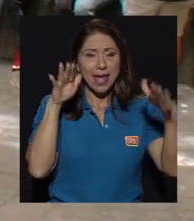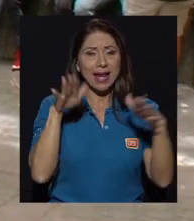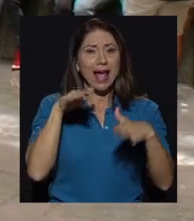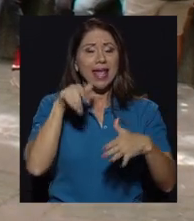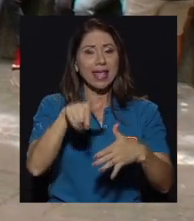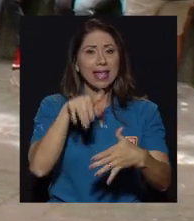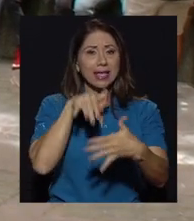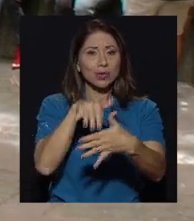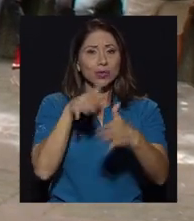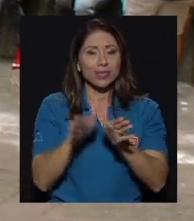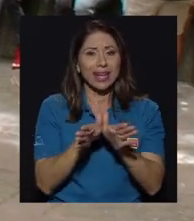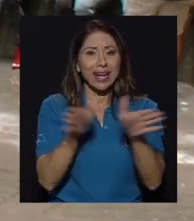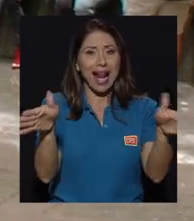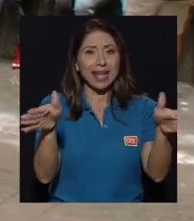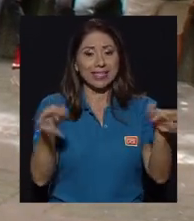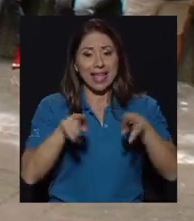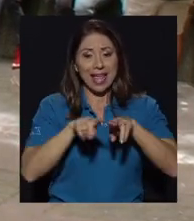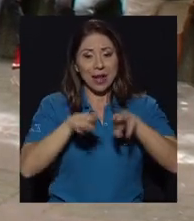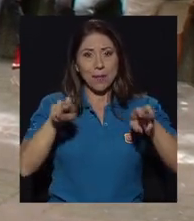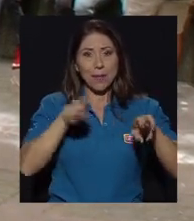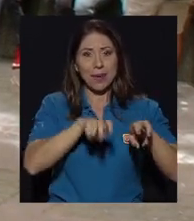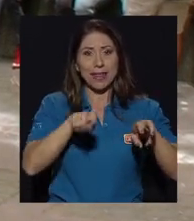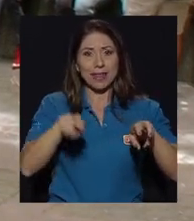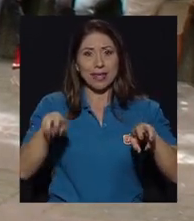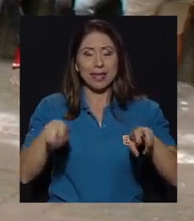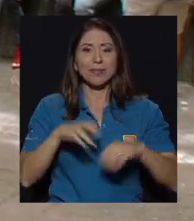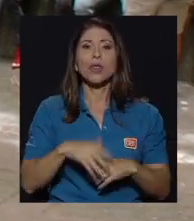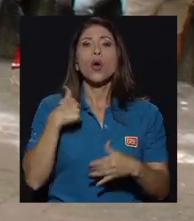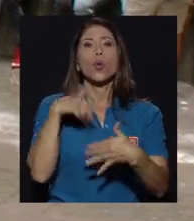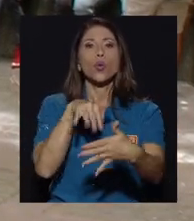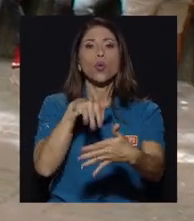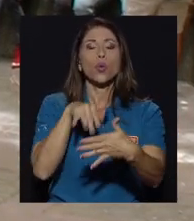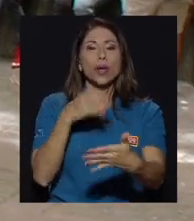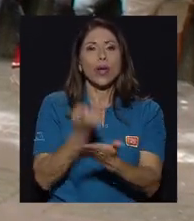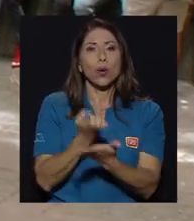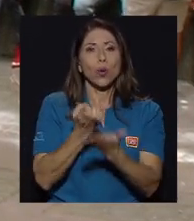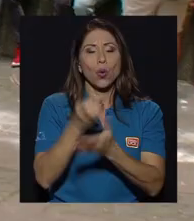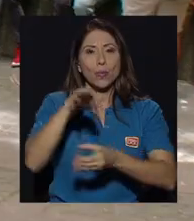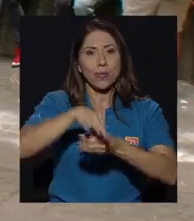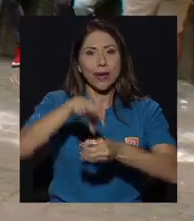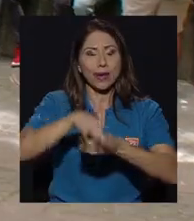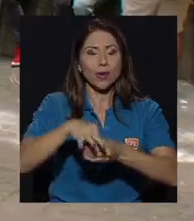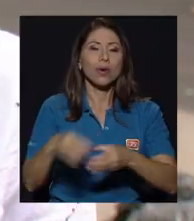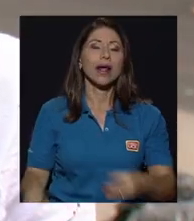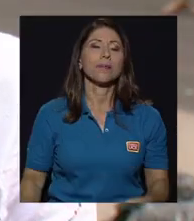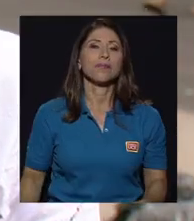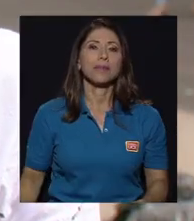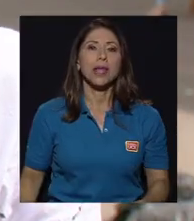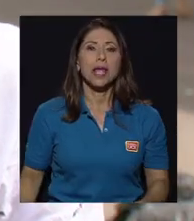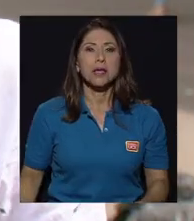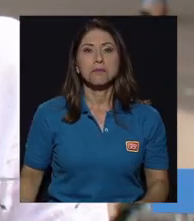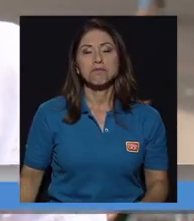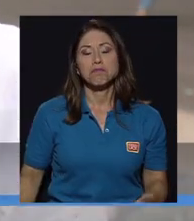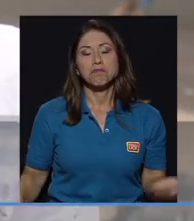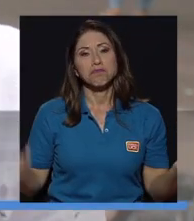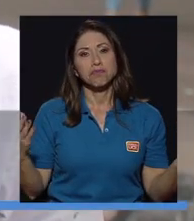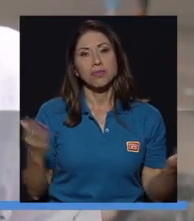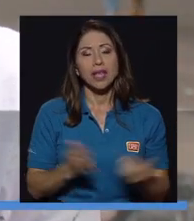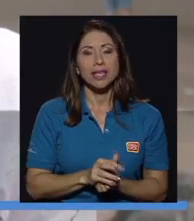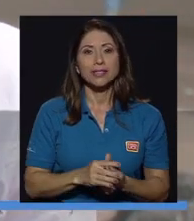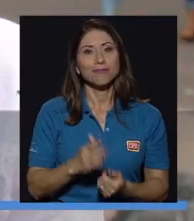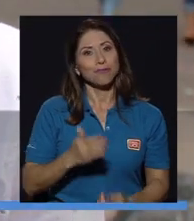Escuela de Estudios Generales y el tradicional pretil. Estoy estudiando Economía Agrícola y no sé, o